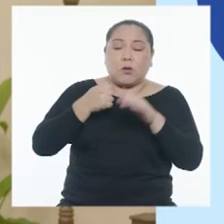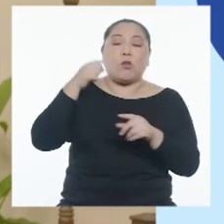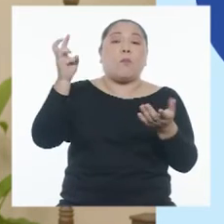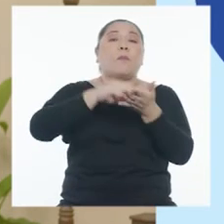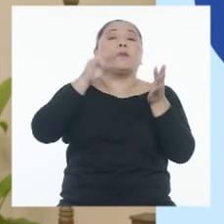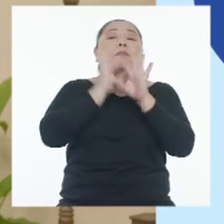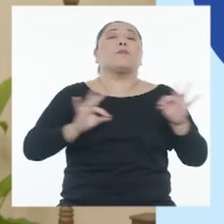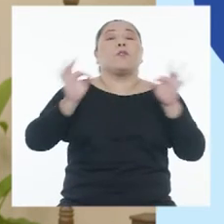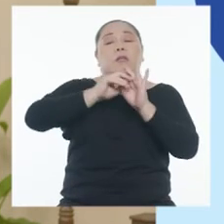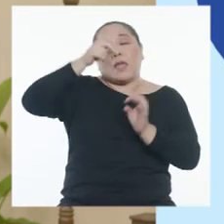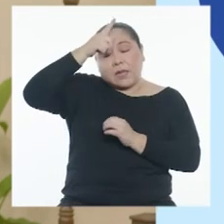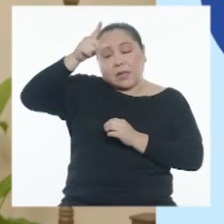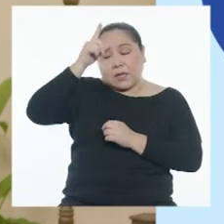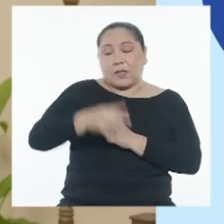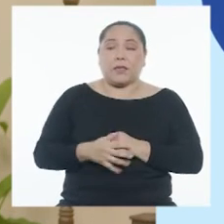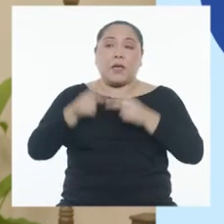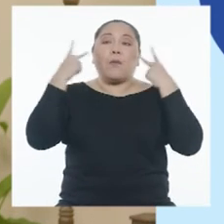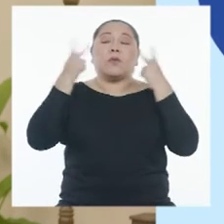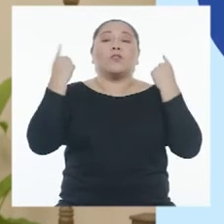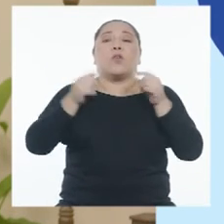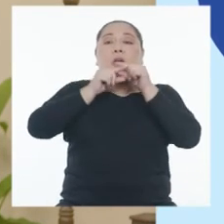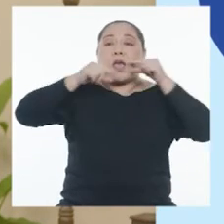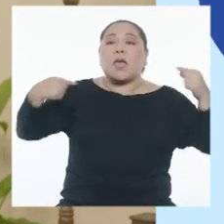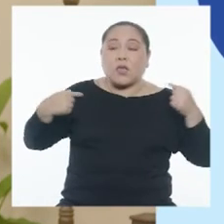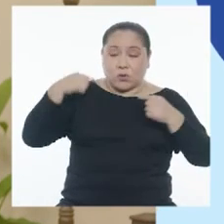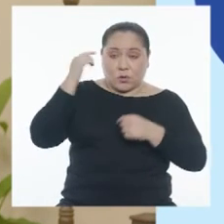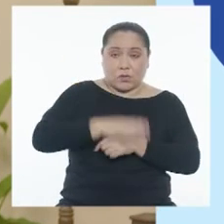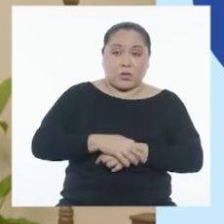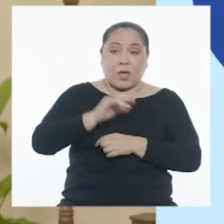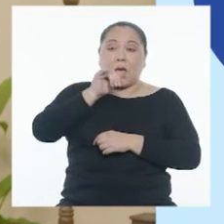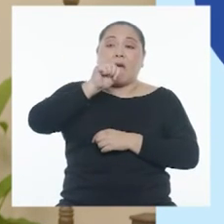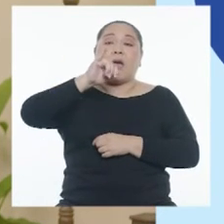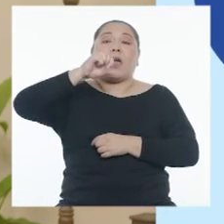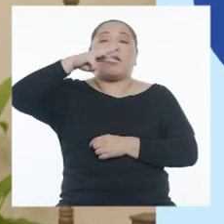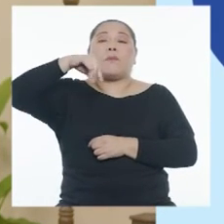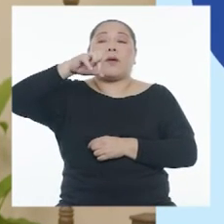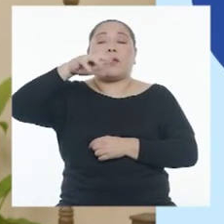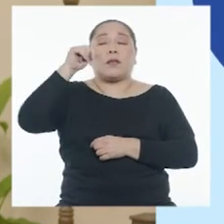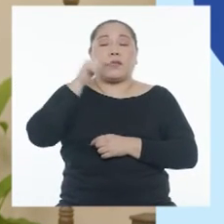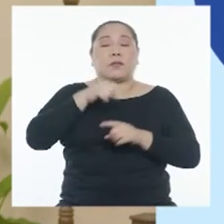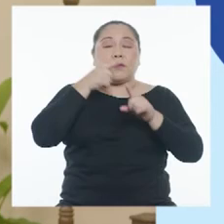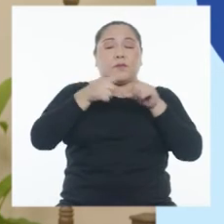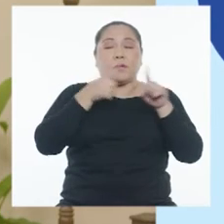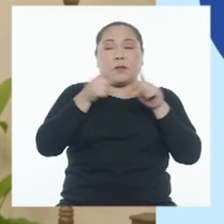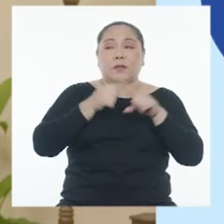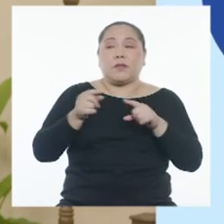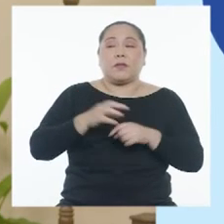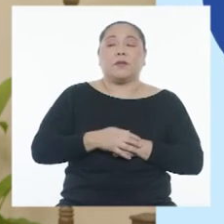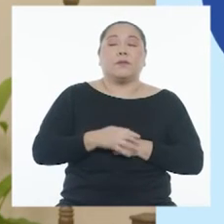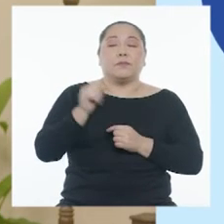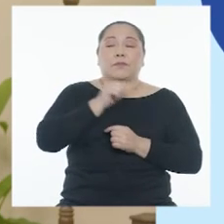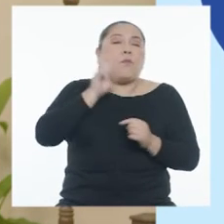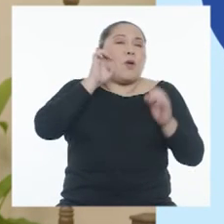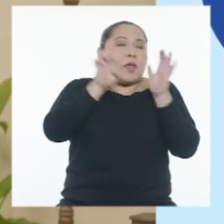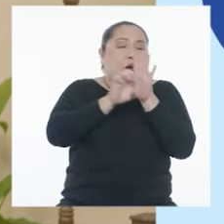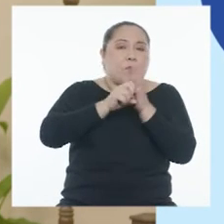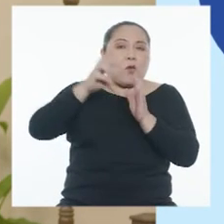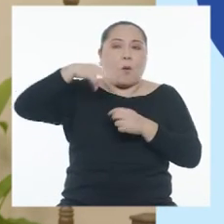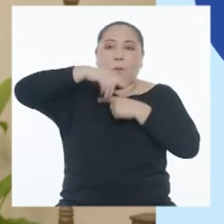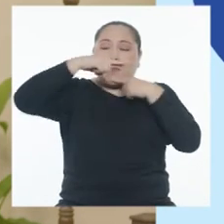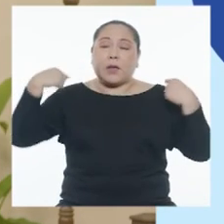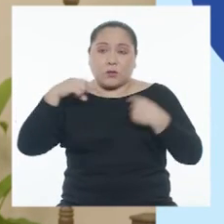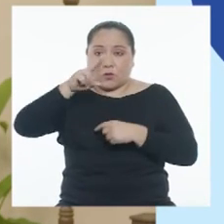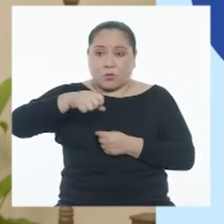líderes nativos amazónicos, quechuas y aymaras de las diferentes regiones del país. Por ejemplo, en marzo de